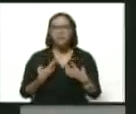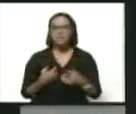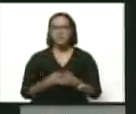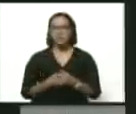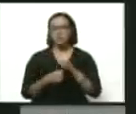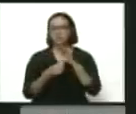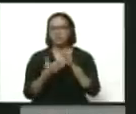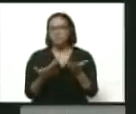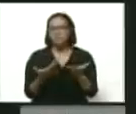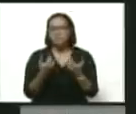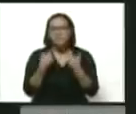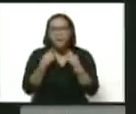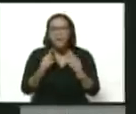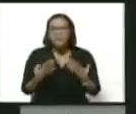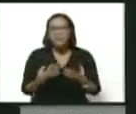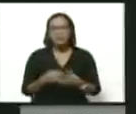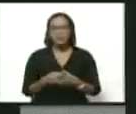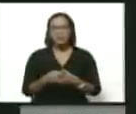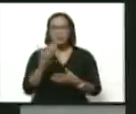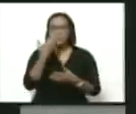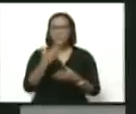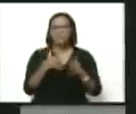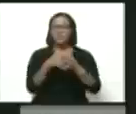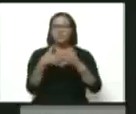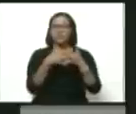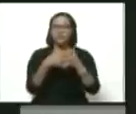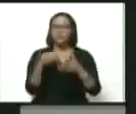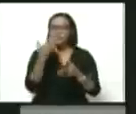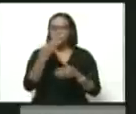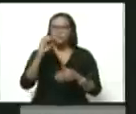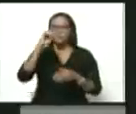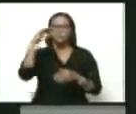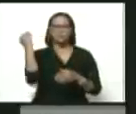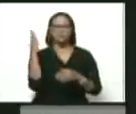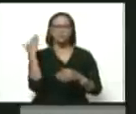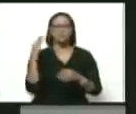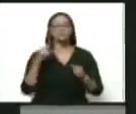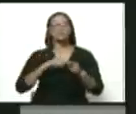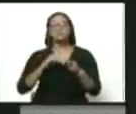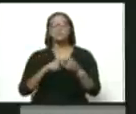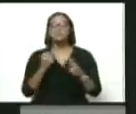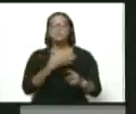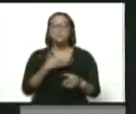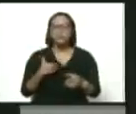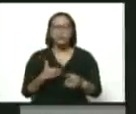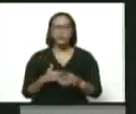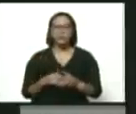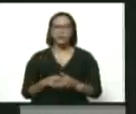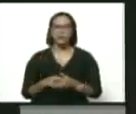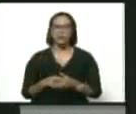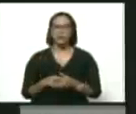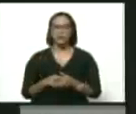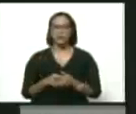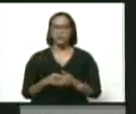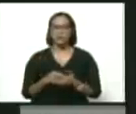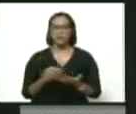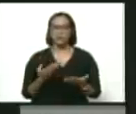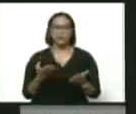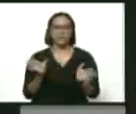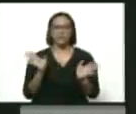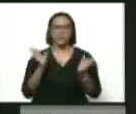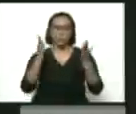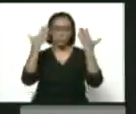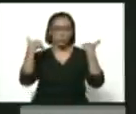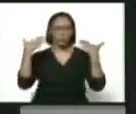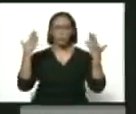izquierda cobarde frente al imperialismo, frente a las oligarquías. Y entonces quieren ponerse un barniz